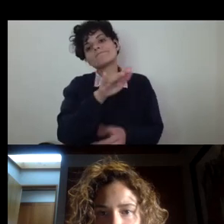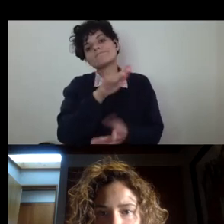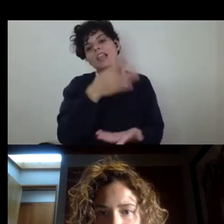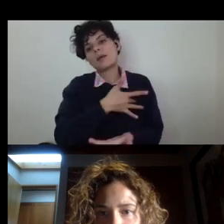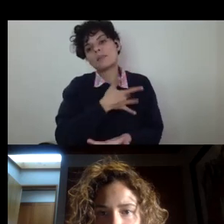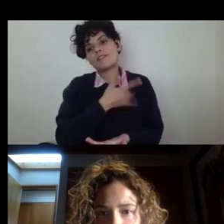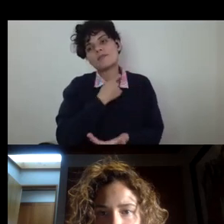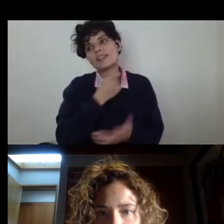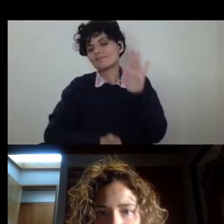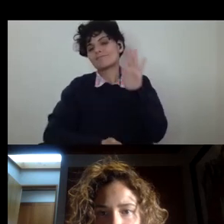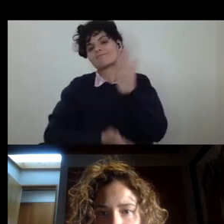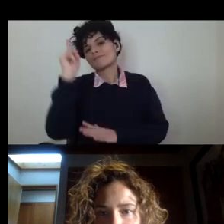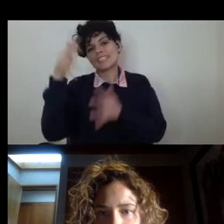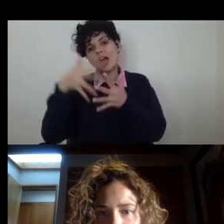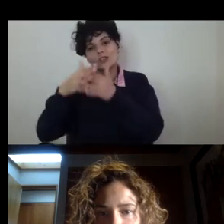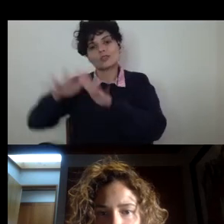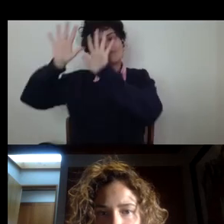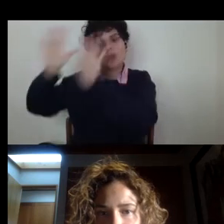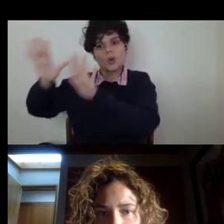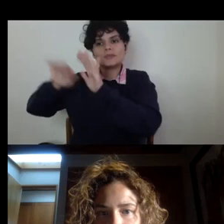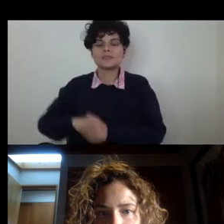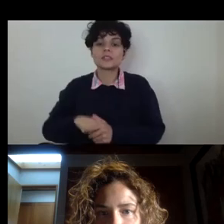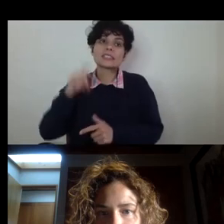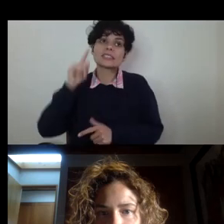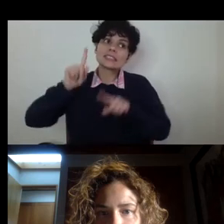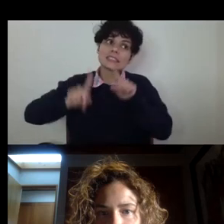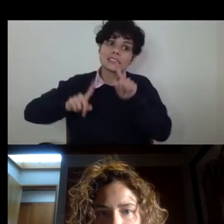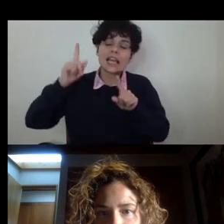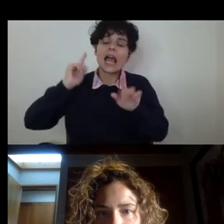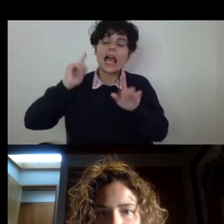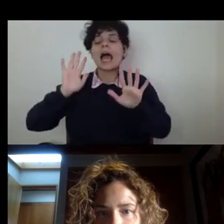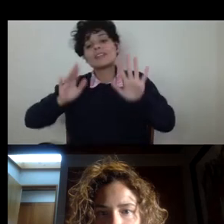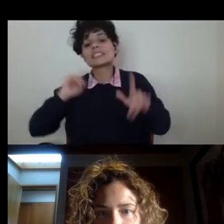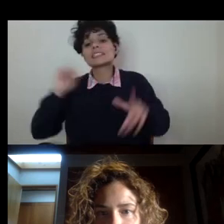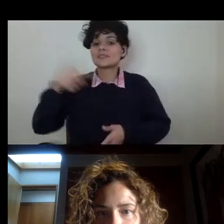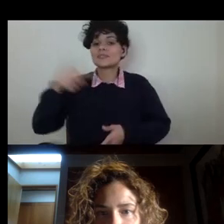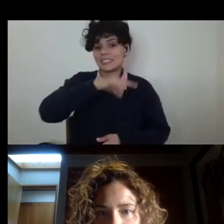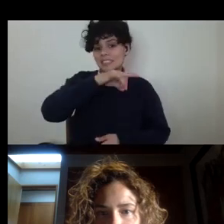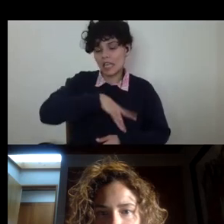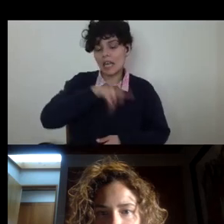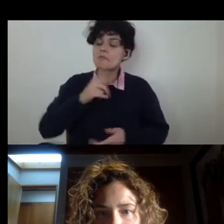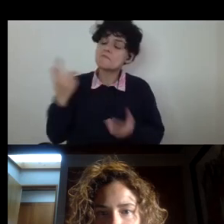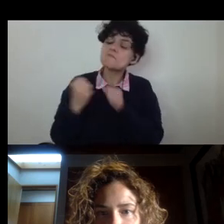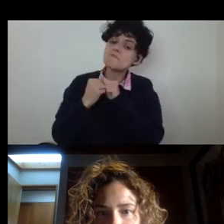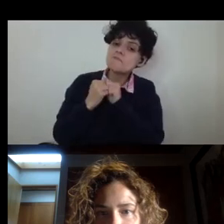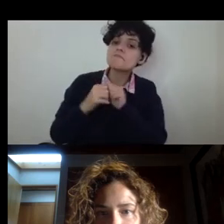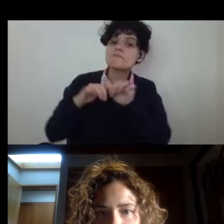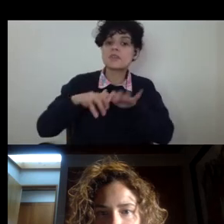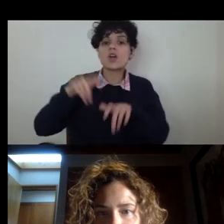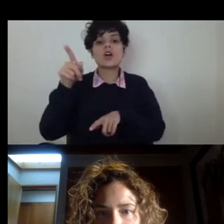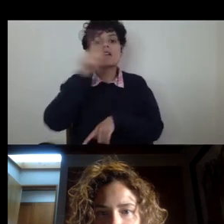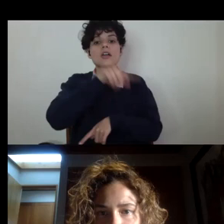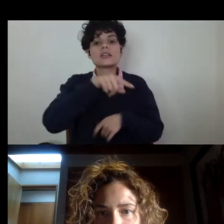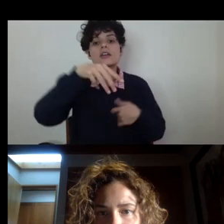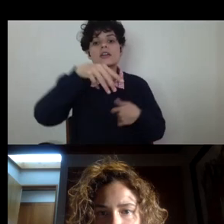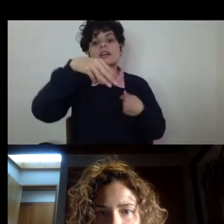en Estados Unidos, lo perdimos, digamos, aunque viene ocasionalmente a Chile y sigue trabajando aquí con Ramón Latorre, que está acá,